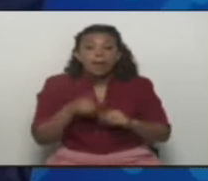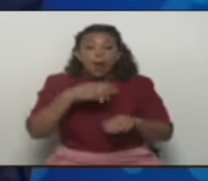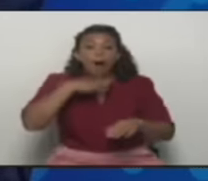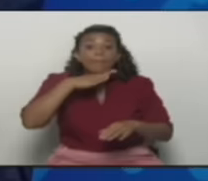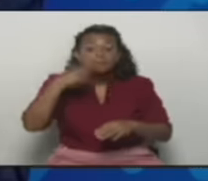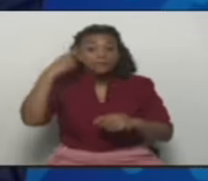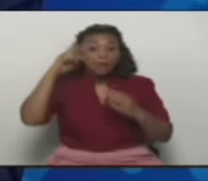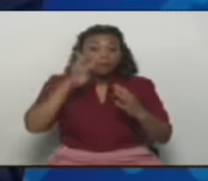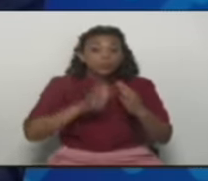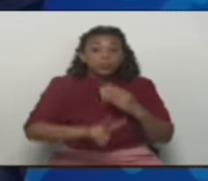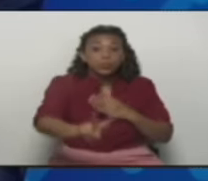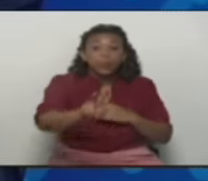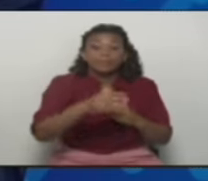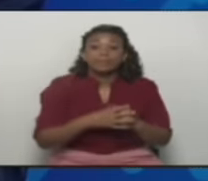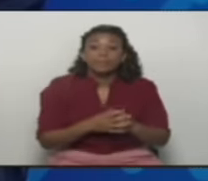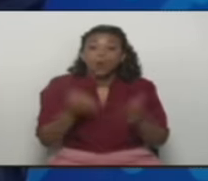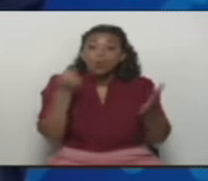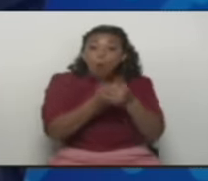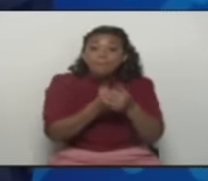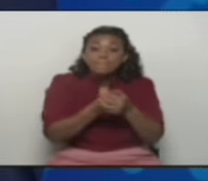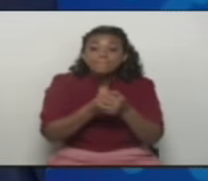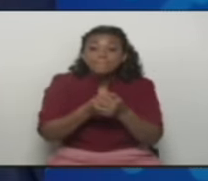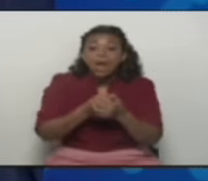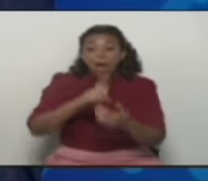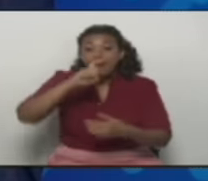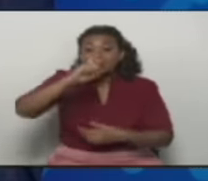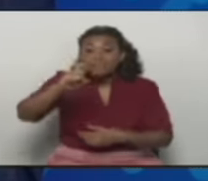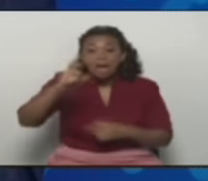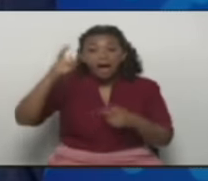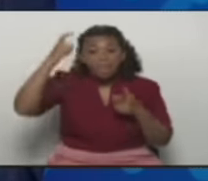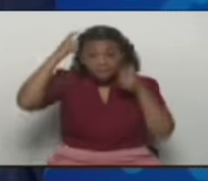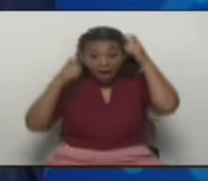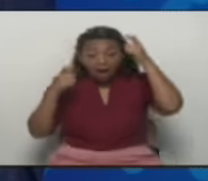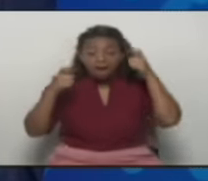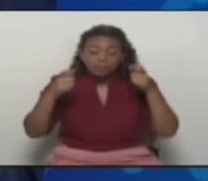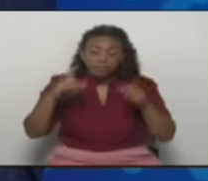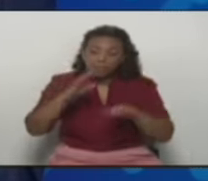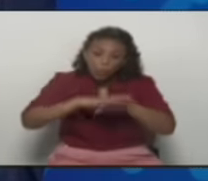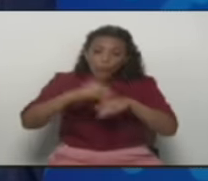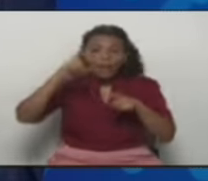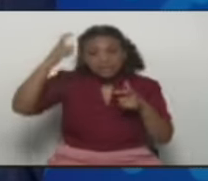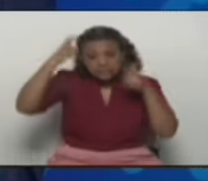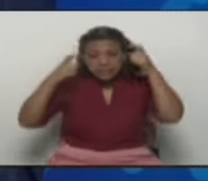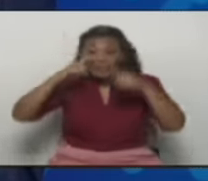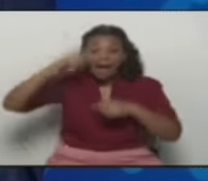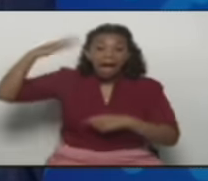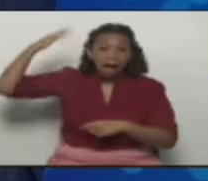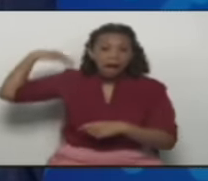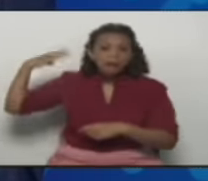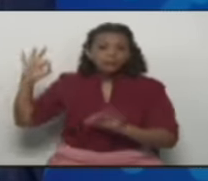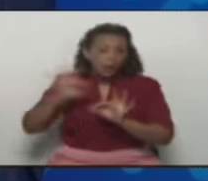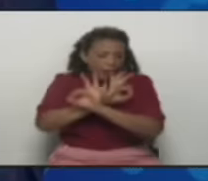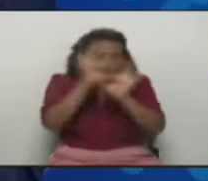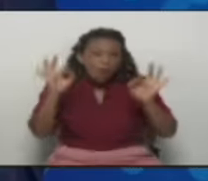de influencia, si el golpe de Estado contra el comandante Chávez fue un golpe mediático, este ha sido un golpe